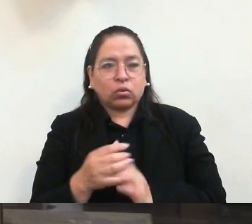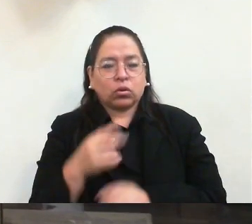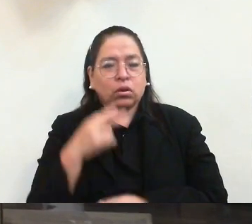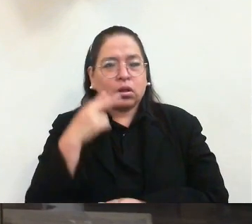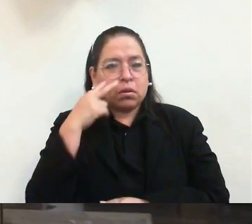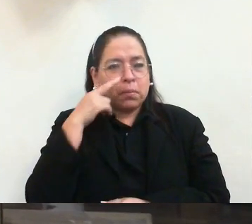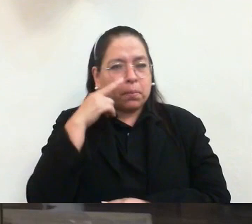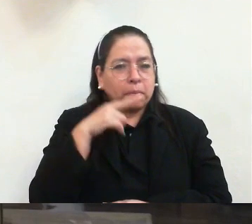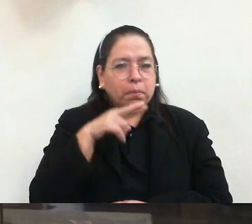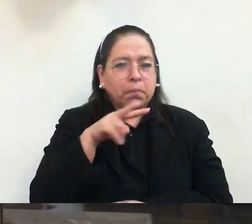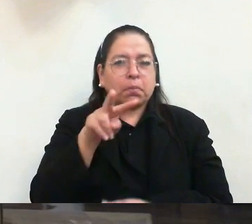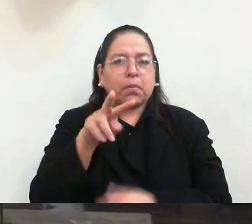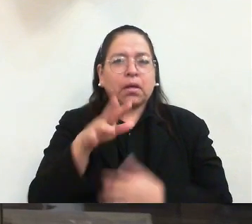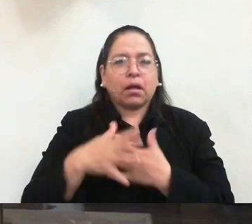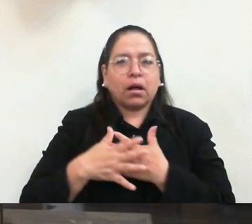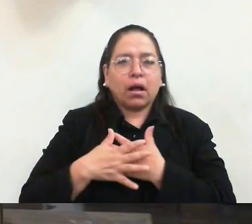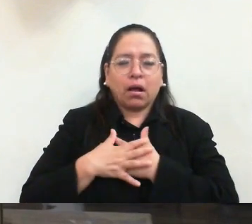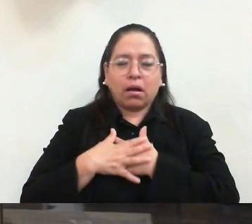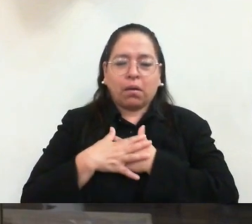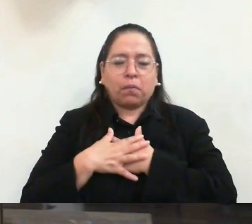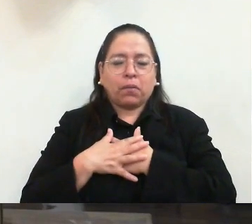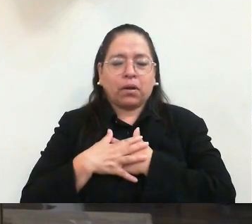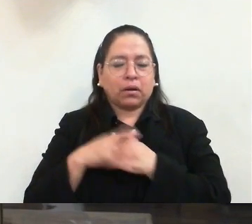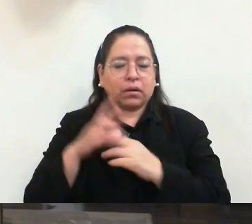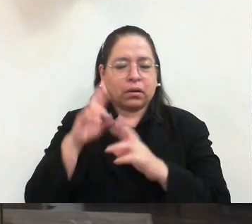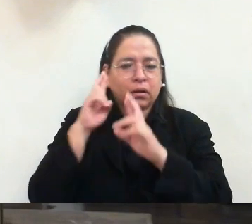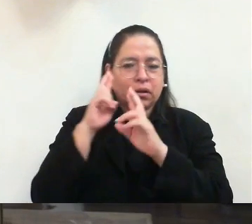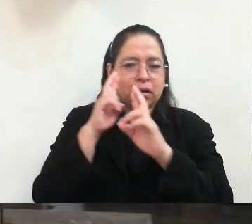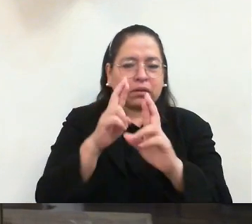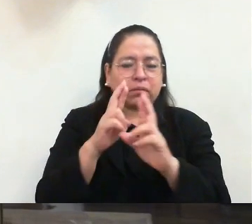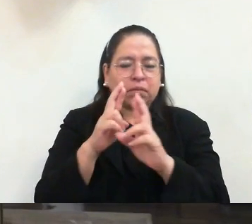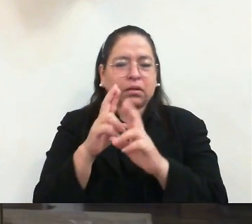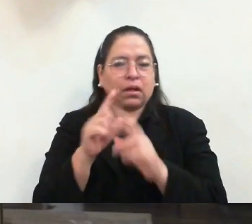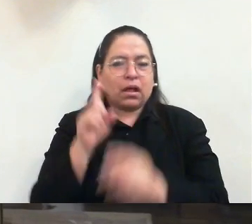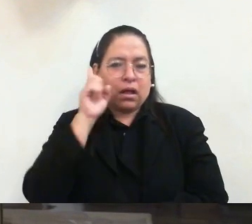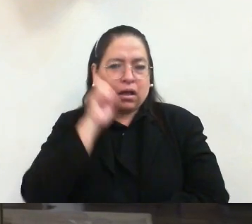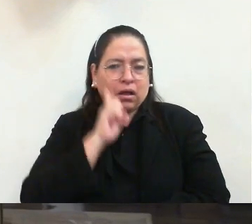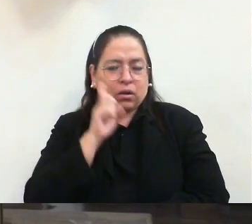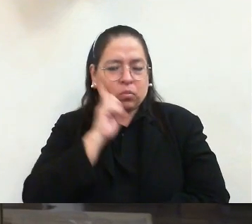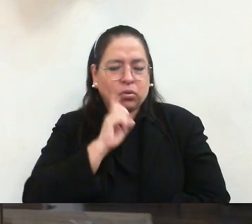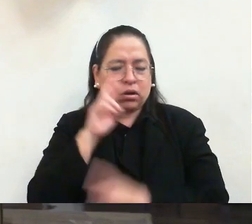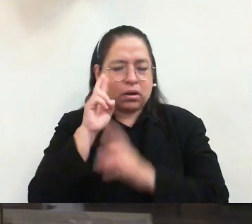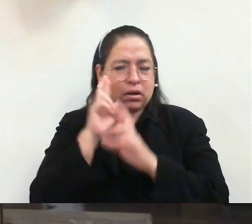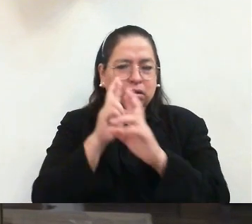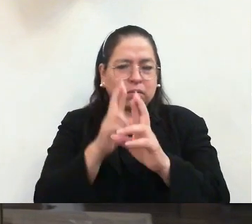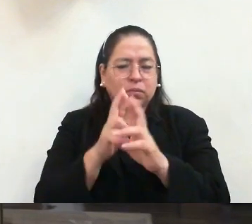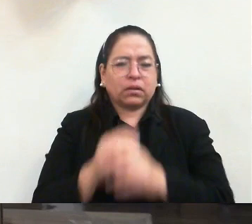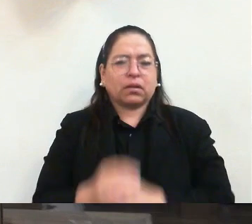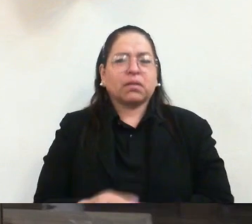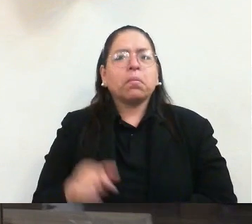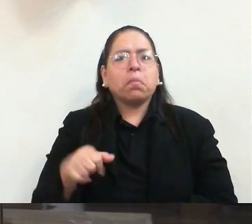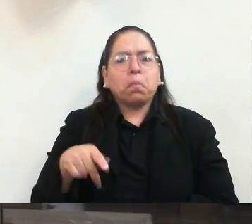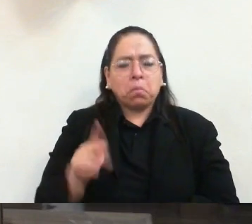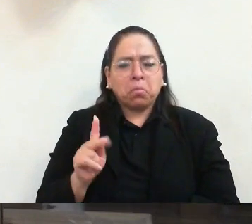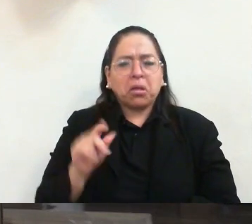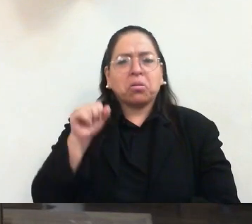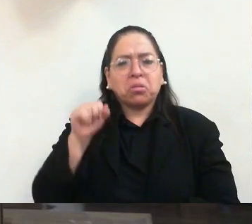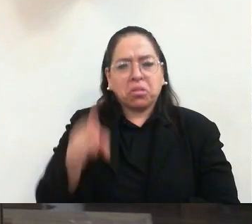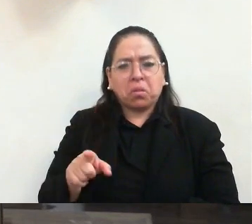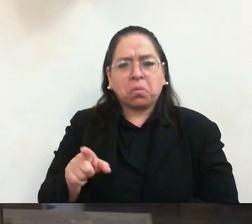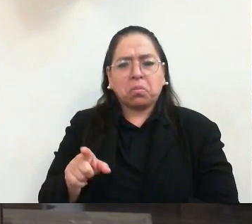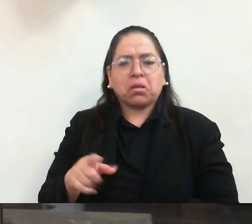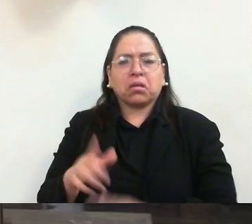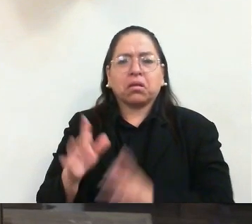hace una crítica a las decisiones que se toman cuando hay una sentencia